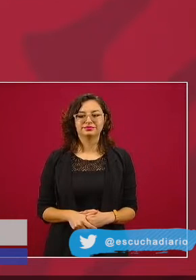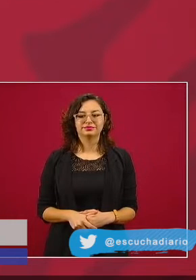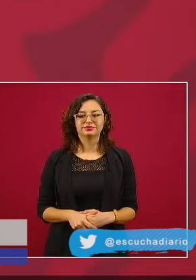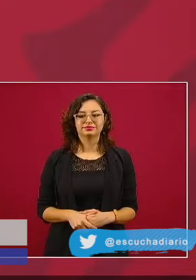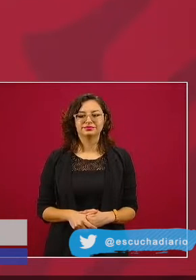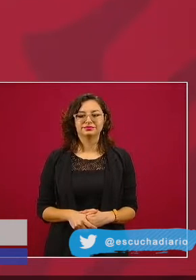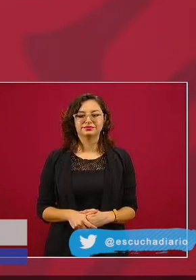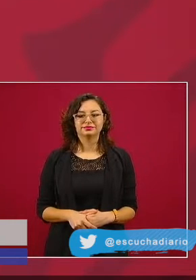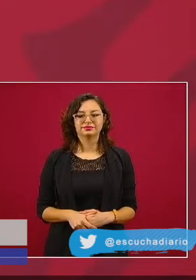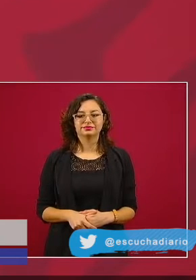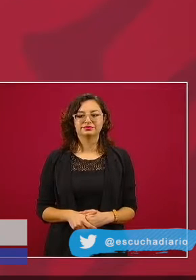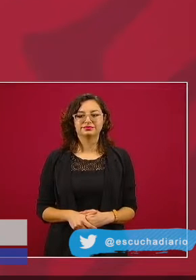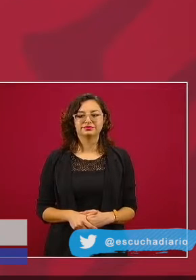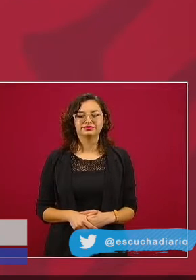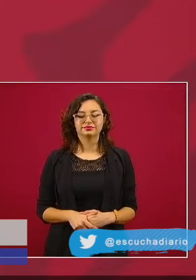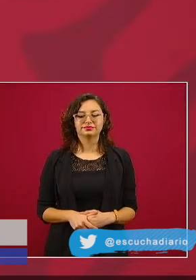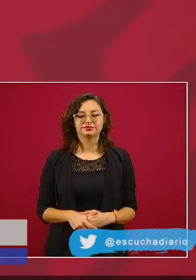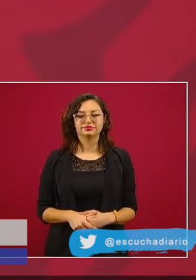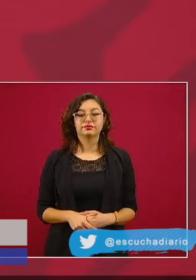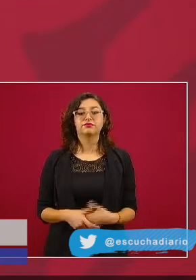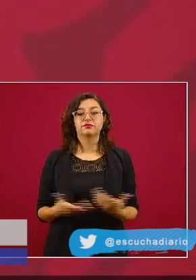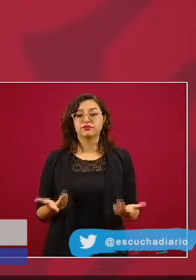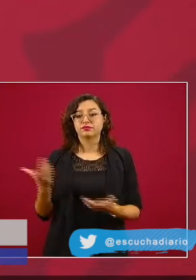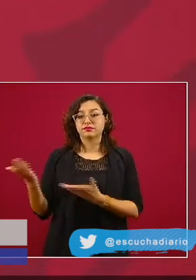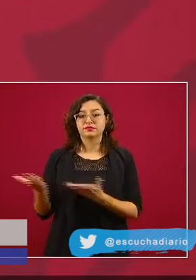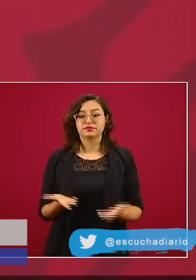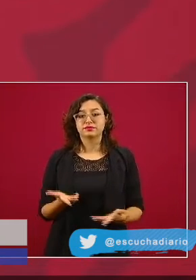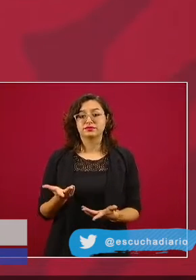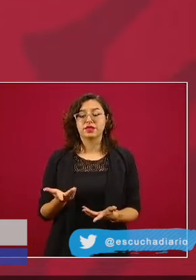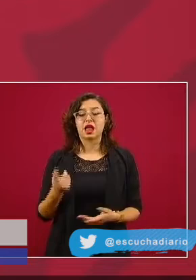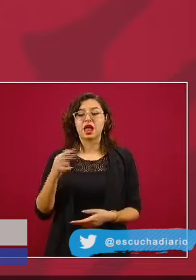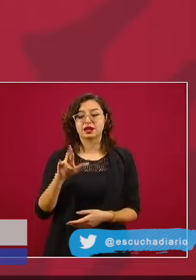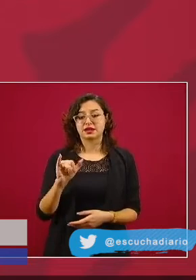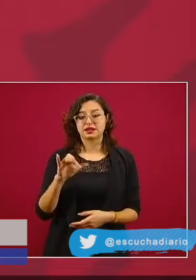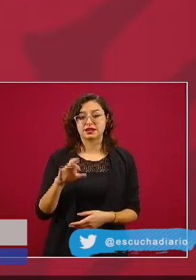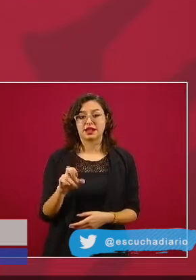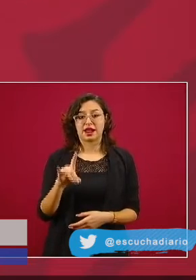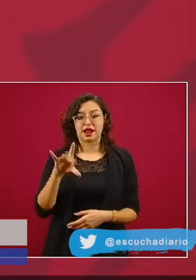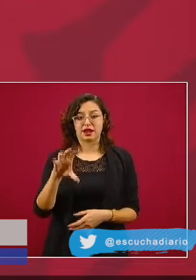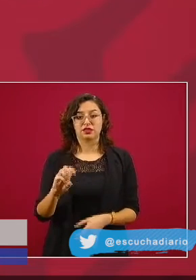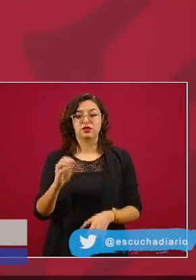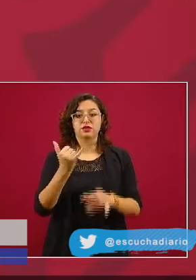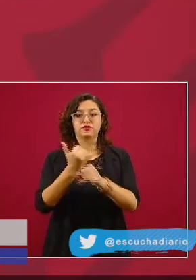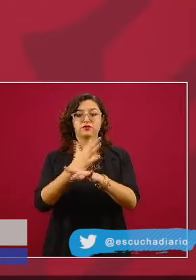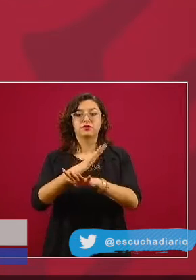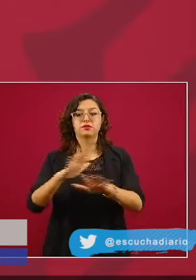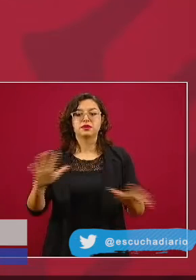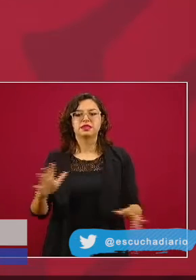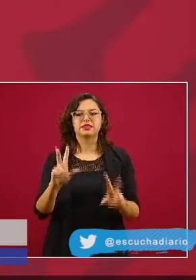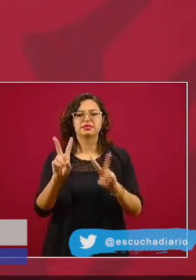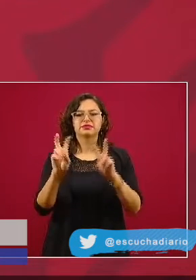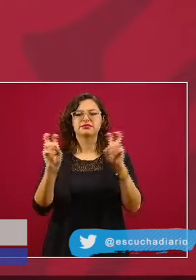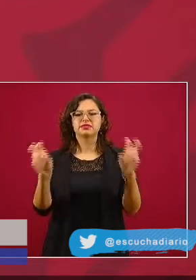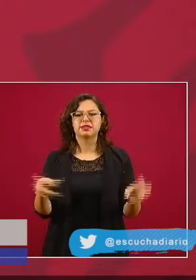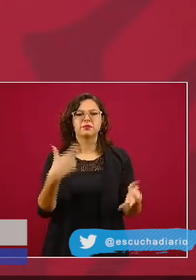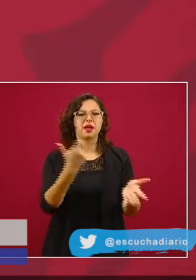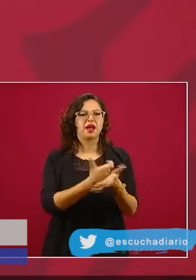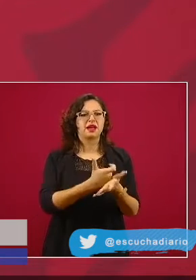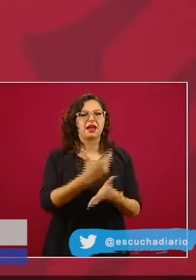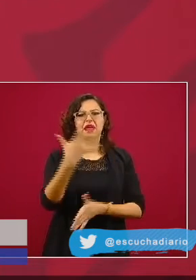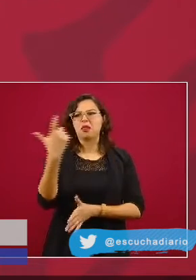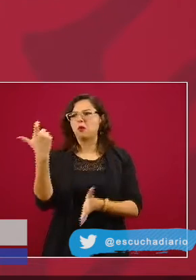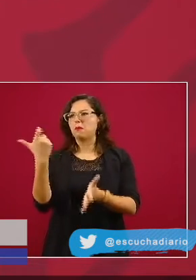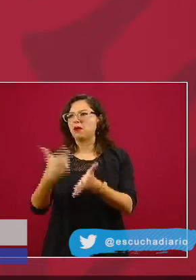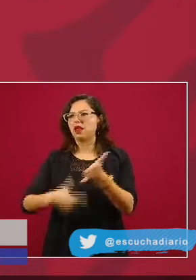es el único amo al que le debe toda la información que se necesite. Esto en el marco de su reunión esta semana con el presidente Donald Trump,